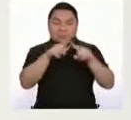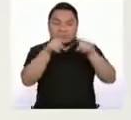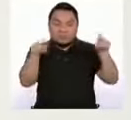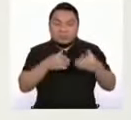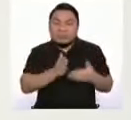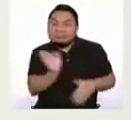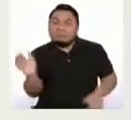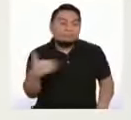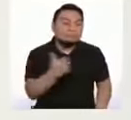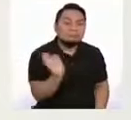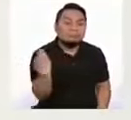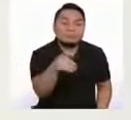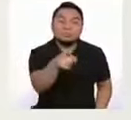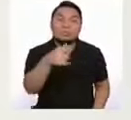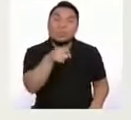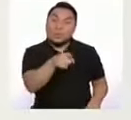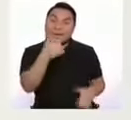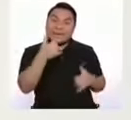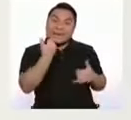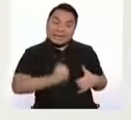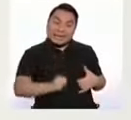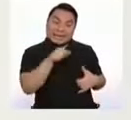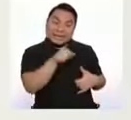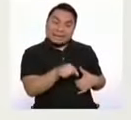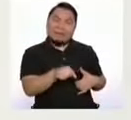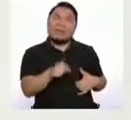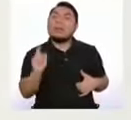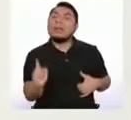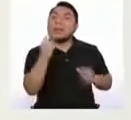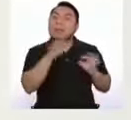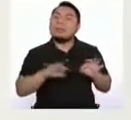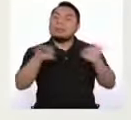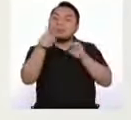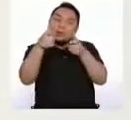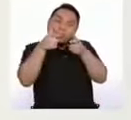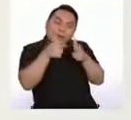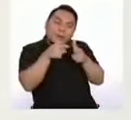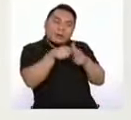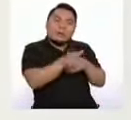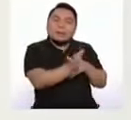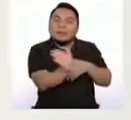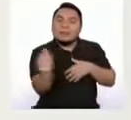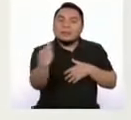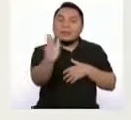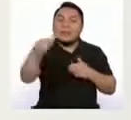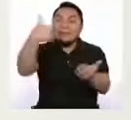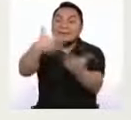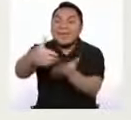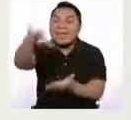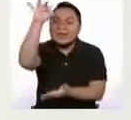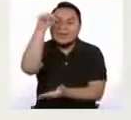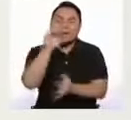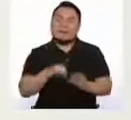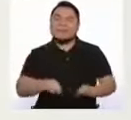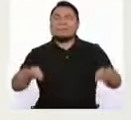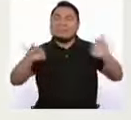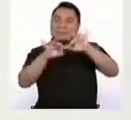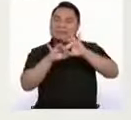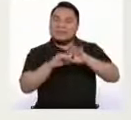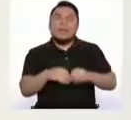proporcionen a sus hijos, lo importante es supervisar el recorrido que hacen para llegar a la meta. Tengan